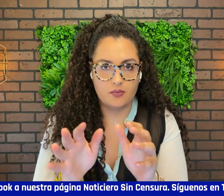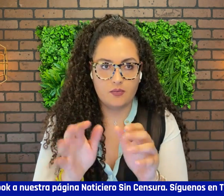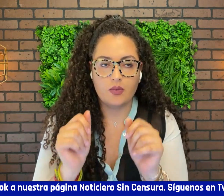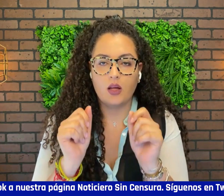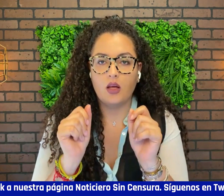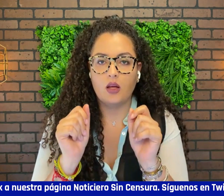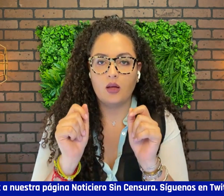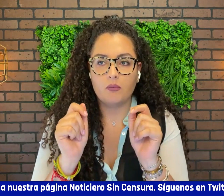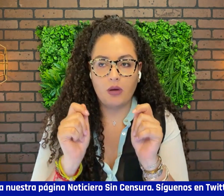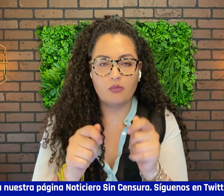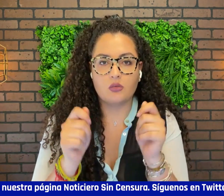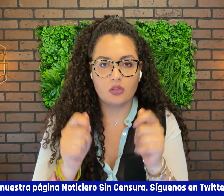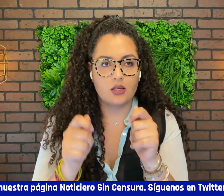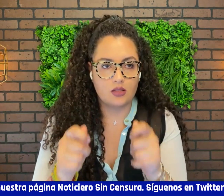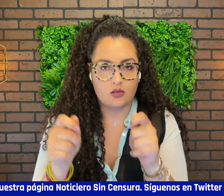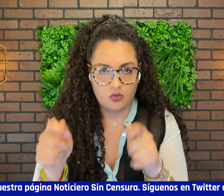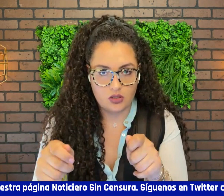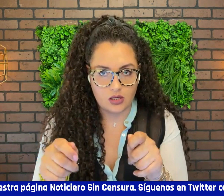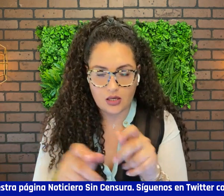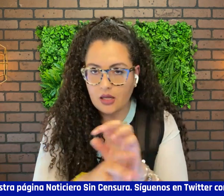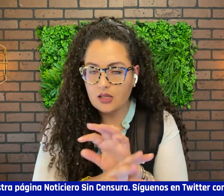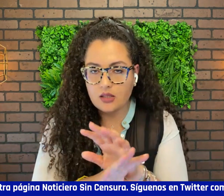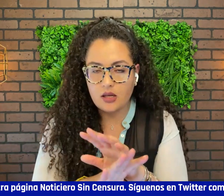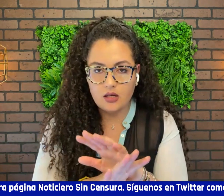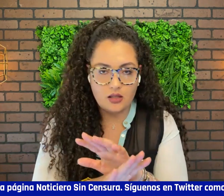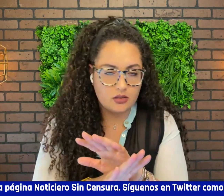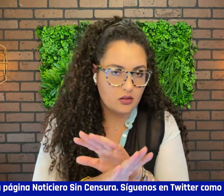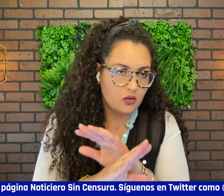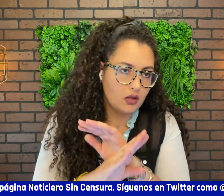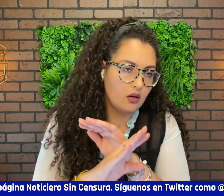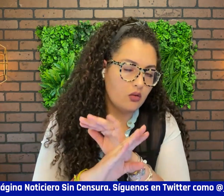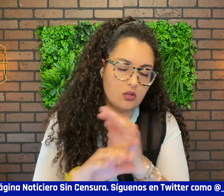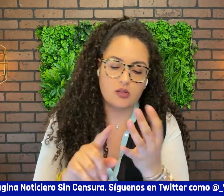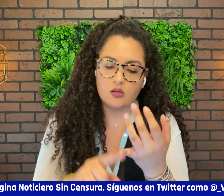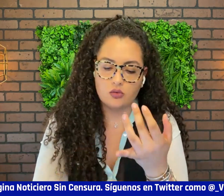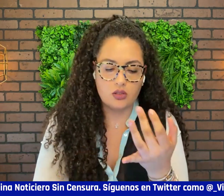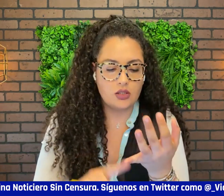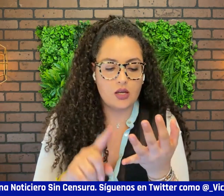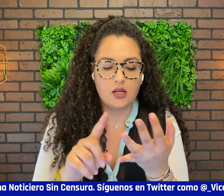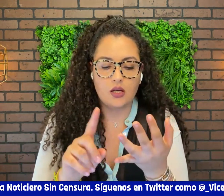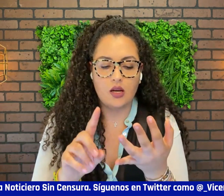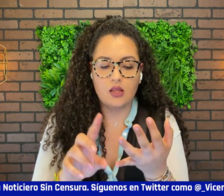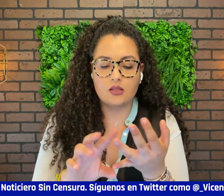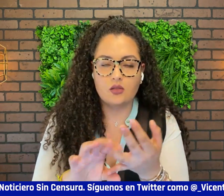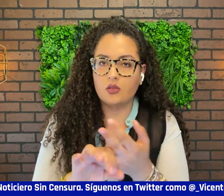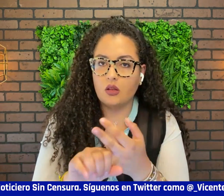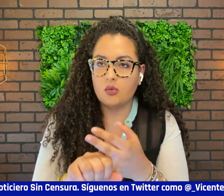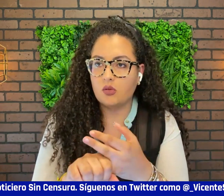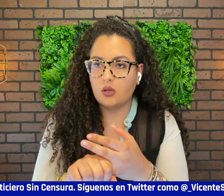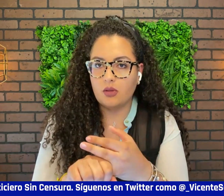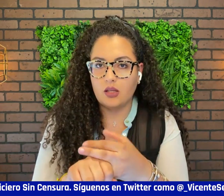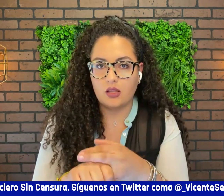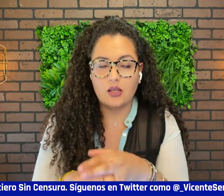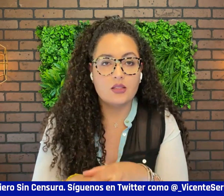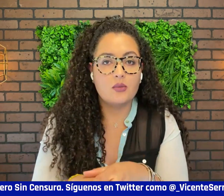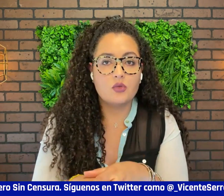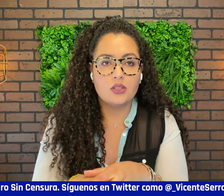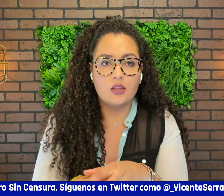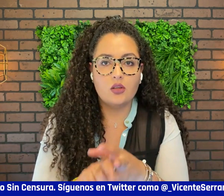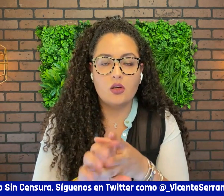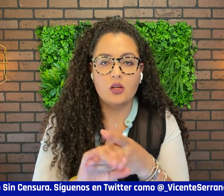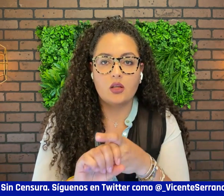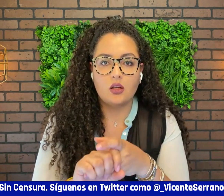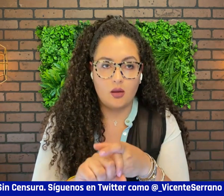ver, vamos a buscar que se haga justicia. Aquí nadie está diciendo que no se va a hacer justicia, nadie está escondiendo absolutamente a nadie. ¿Qué